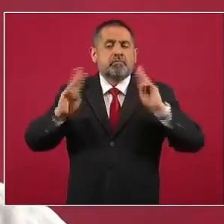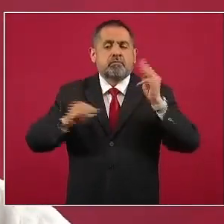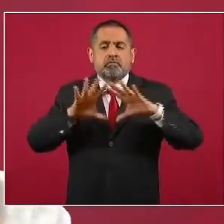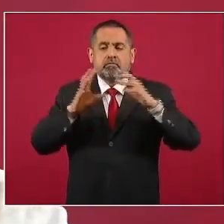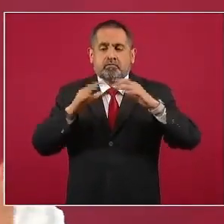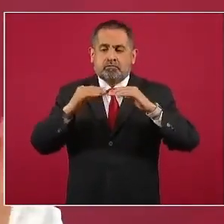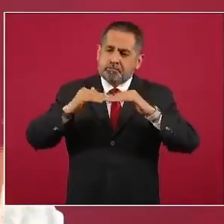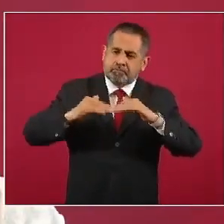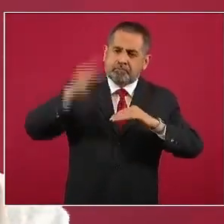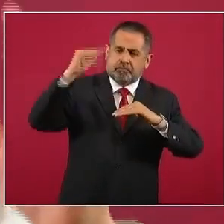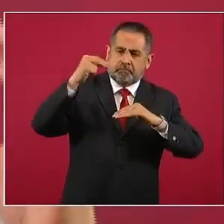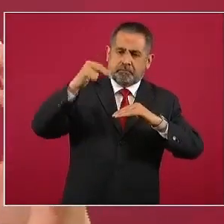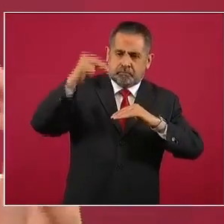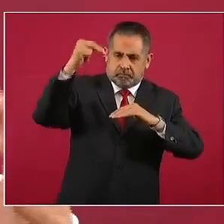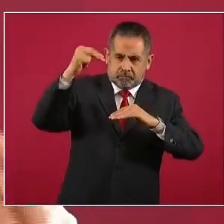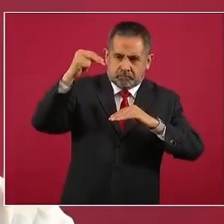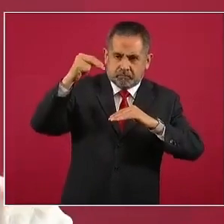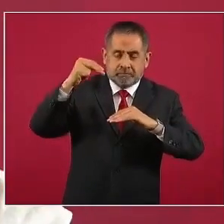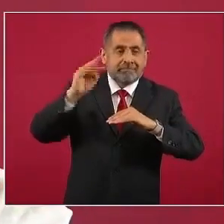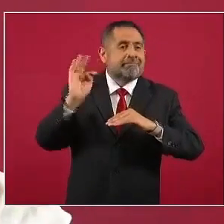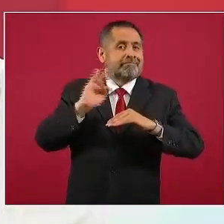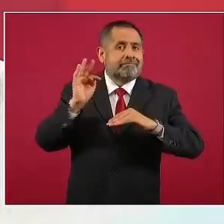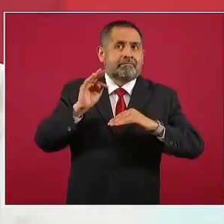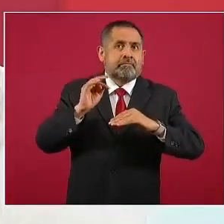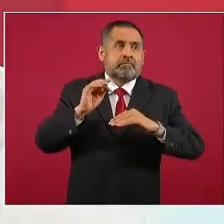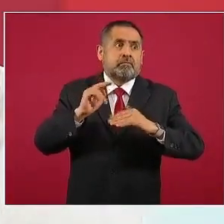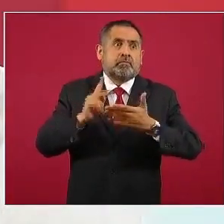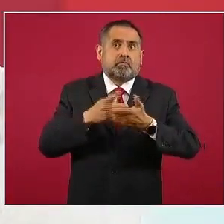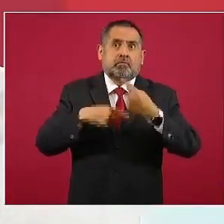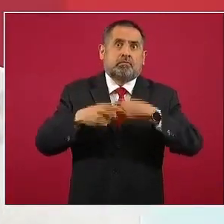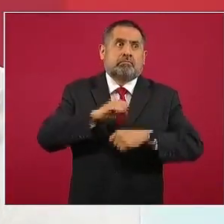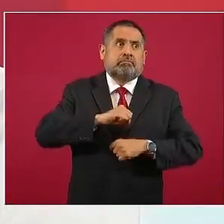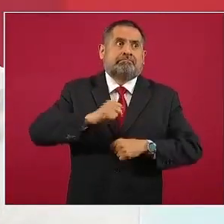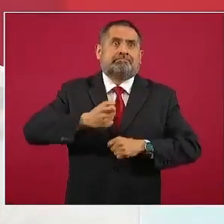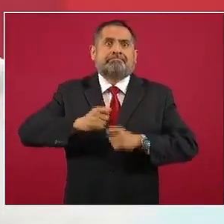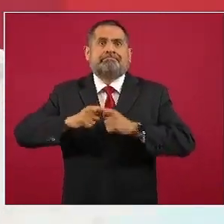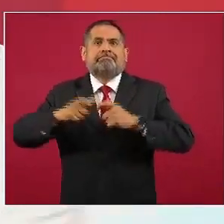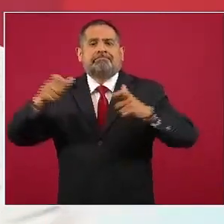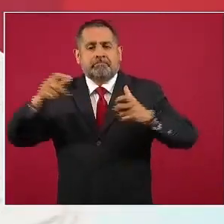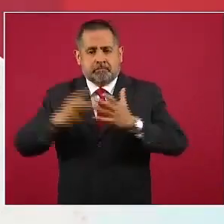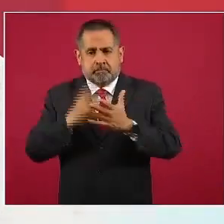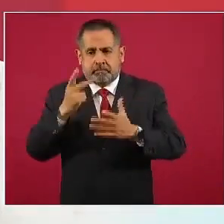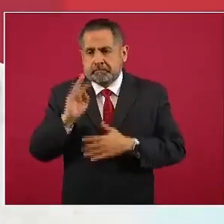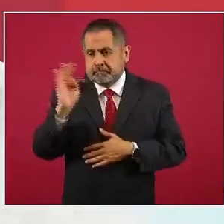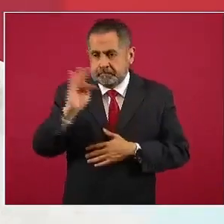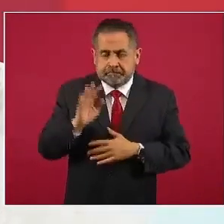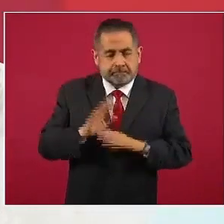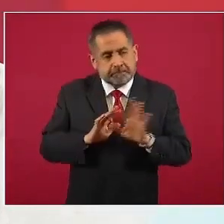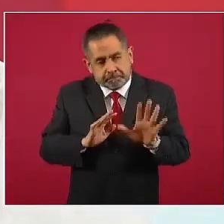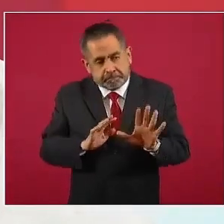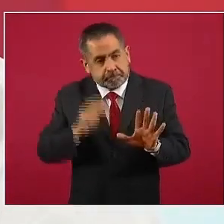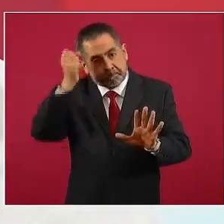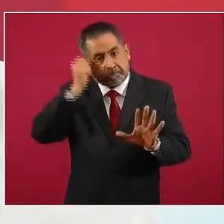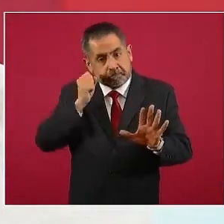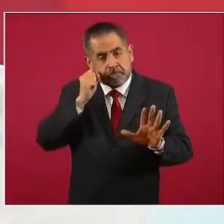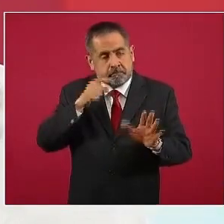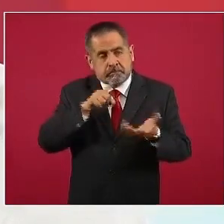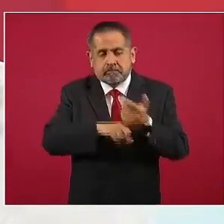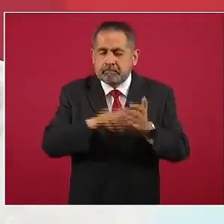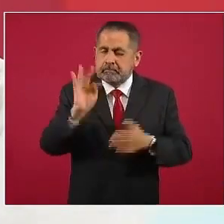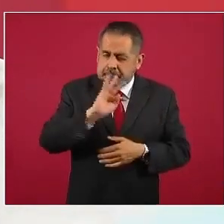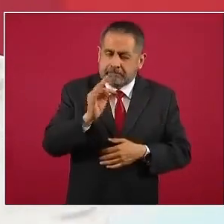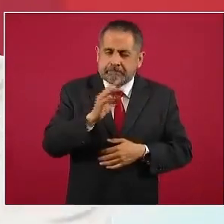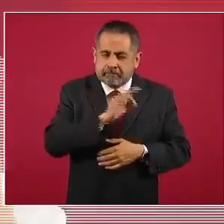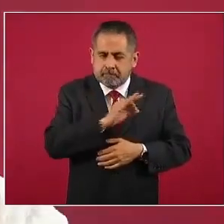hemisferio norte, tenemos la posibilidad de repuntes, como ya ha estado ocurriendo en otros estados, no tendría por qué Sinaloa estar exento de este